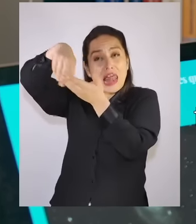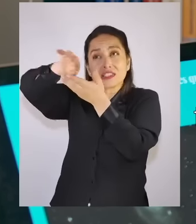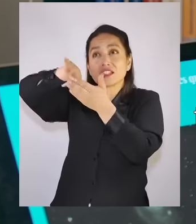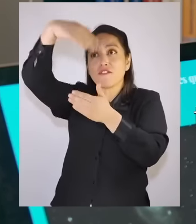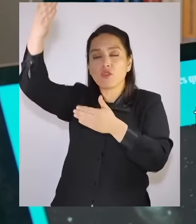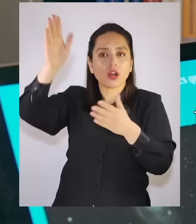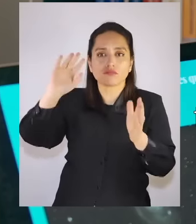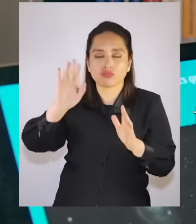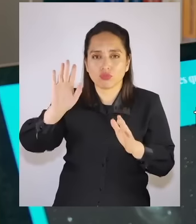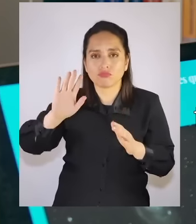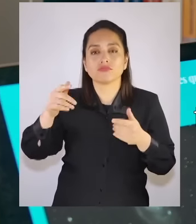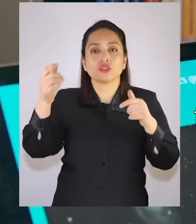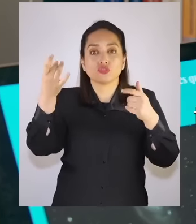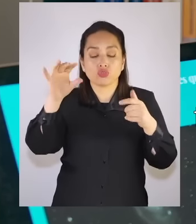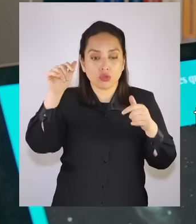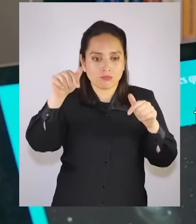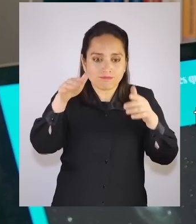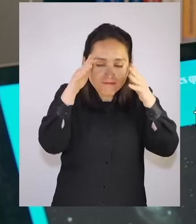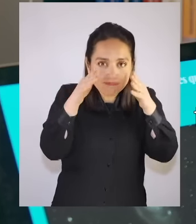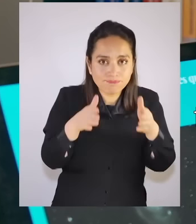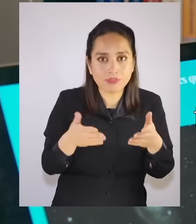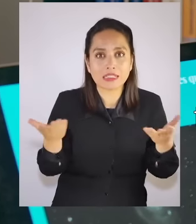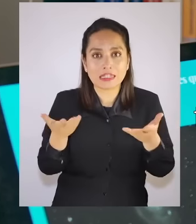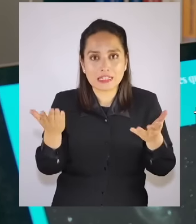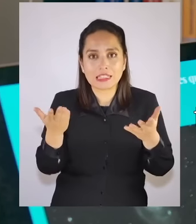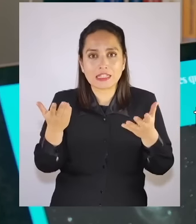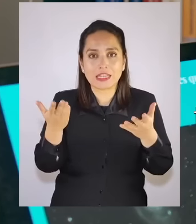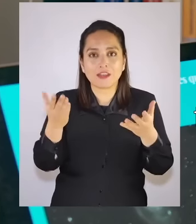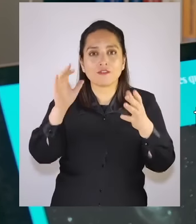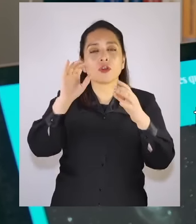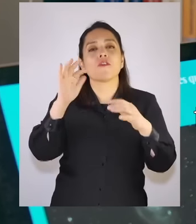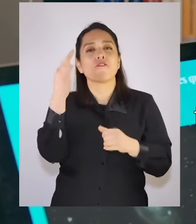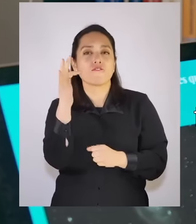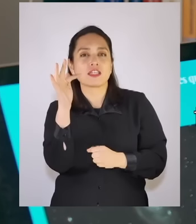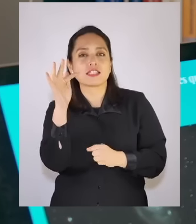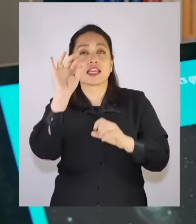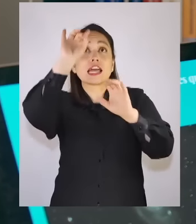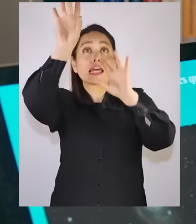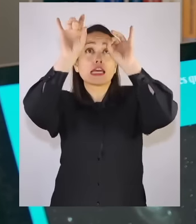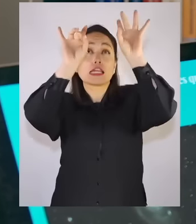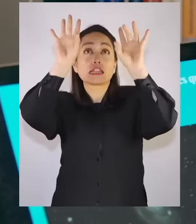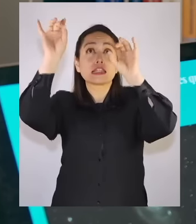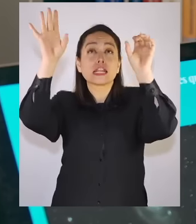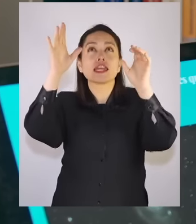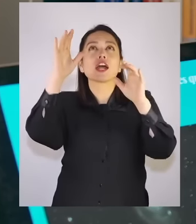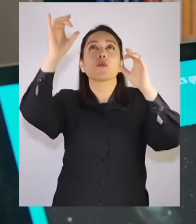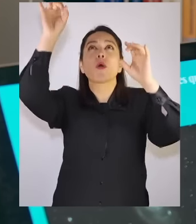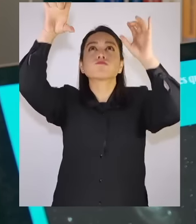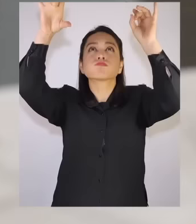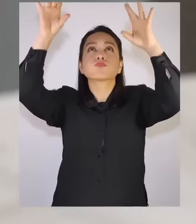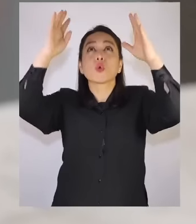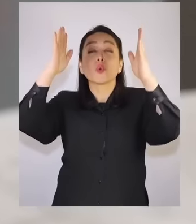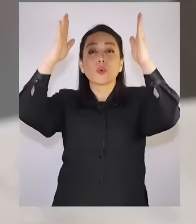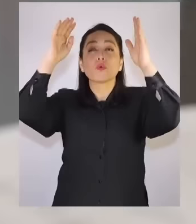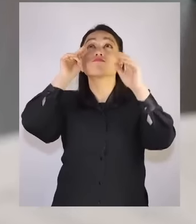se estudiaba en todo ese tiempo era la física estelar, ya de las estrellas que son los puntos más brillantes que vemos en el